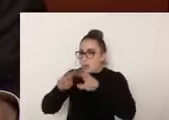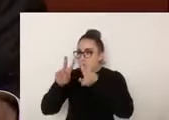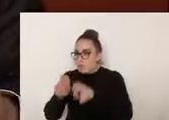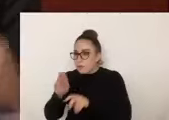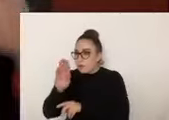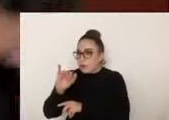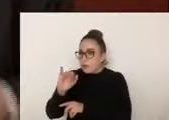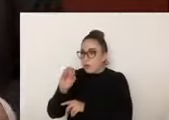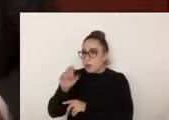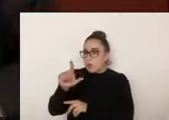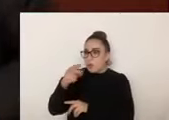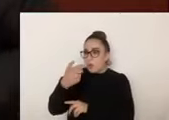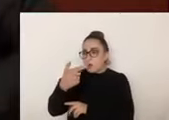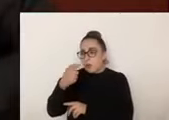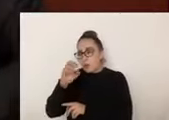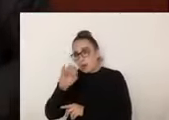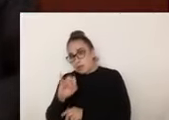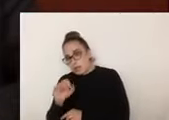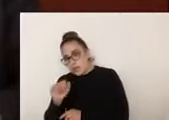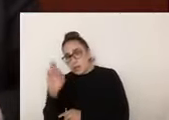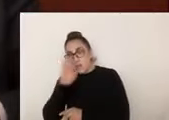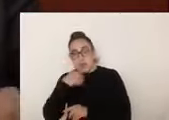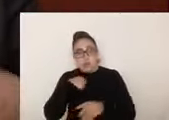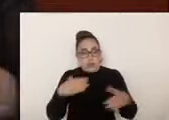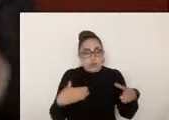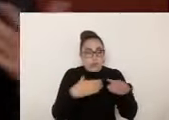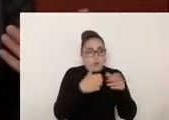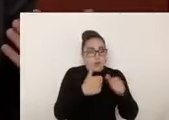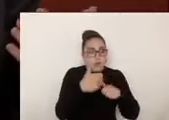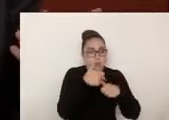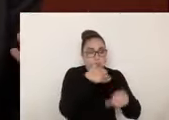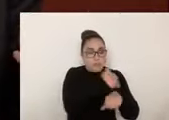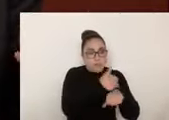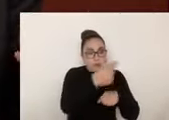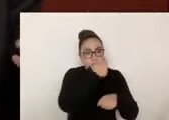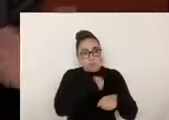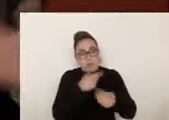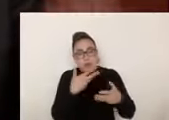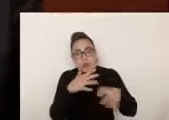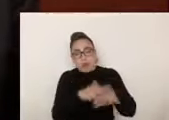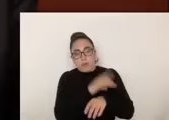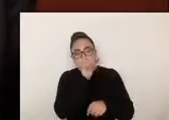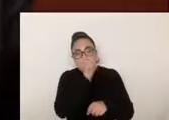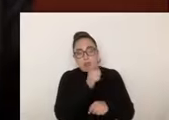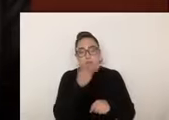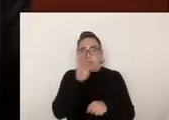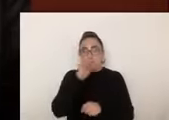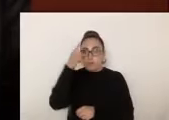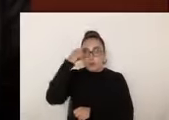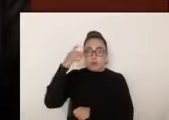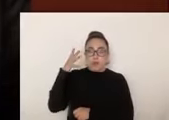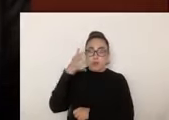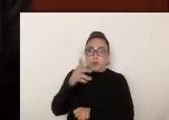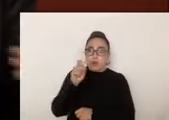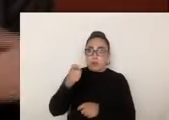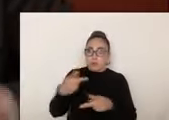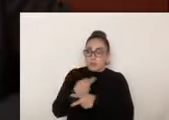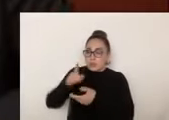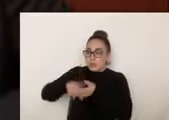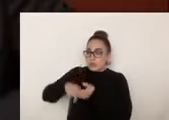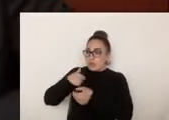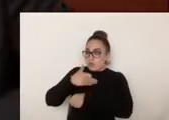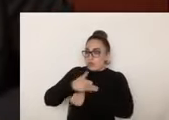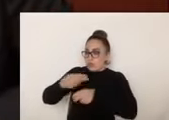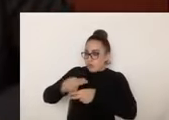influye? Cuando estoy en el seno materno, ¿qué es lo que más me influye? Pues las únicas teorías que pueden decir algo sobre mi futura criminalidad son las biológicas. ¿Por qué? Porque cuando